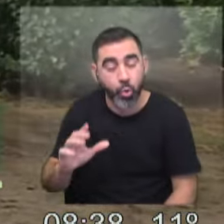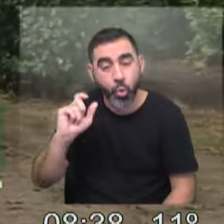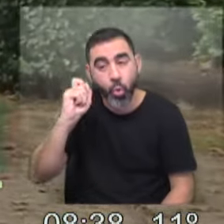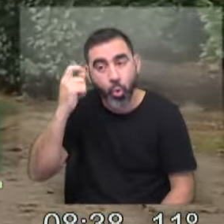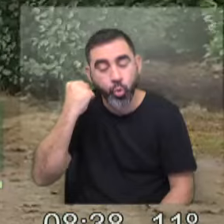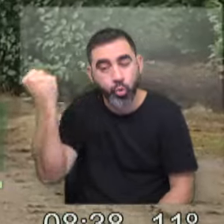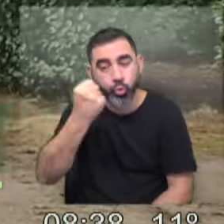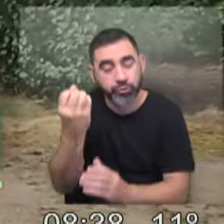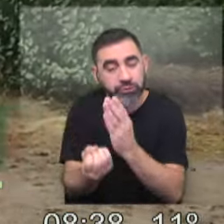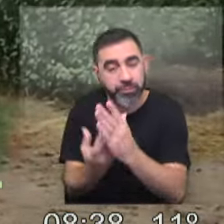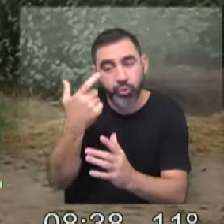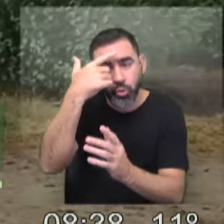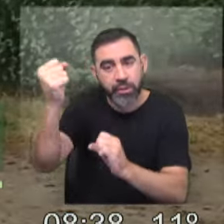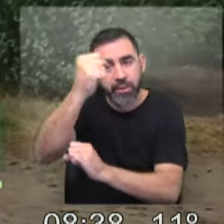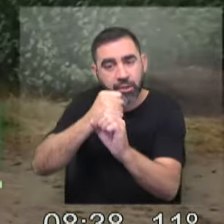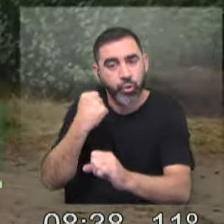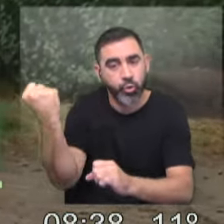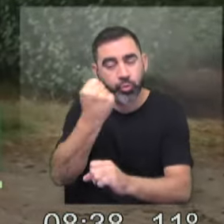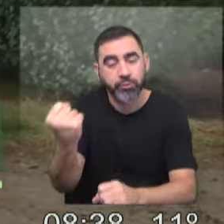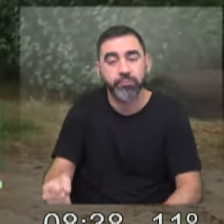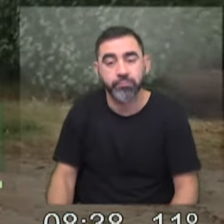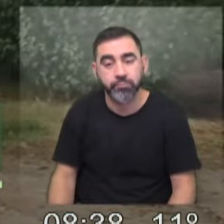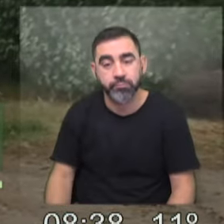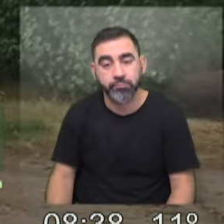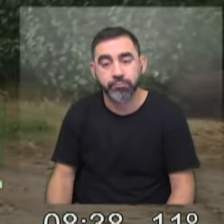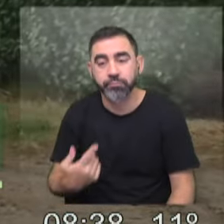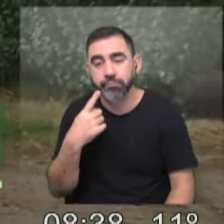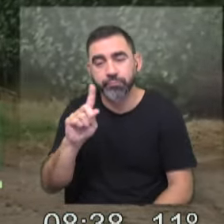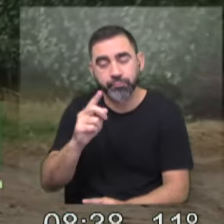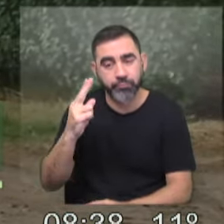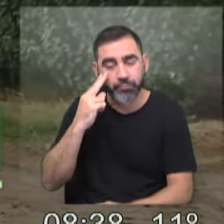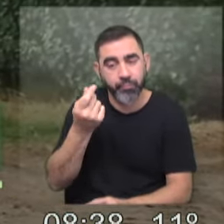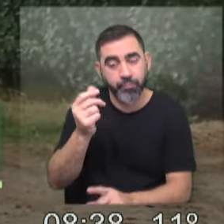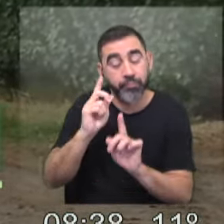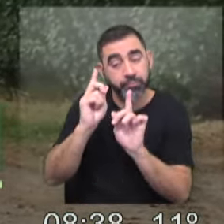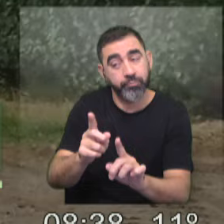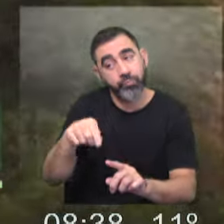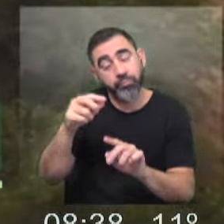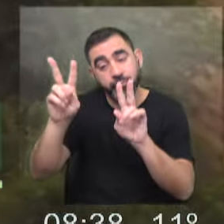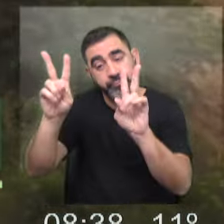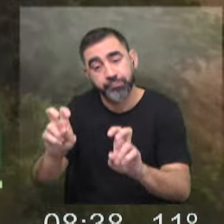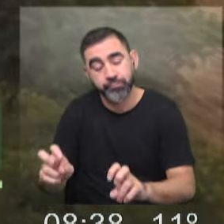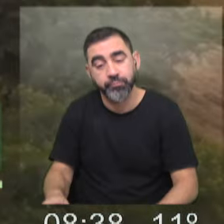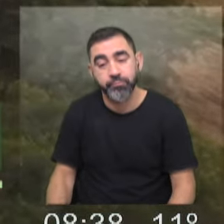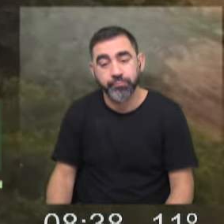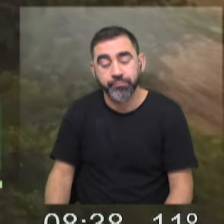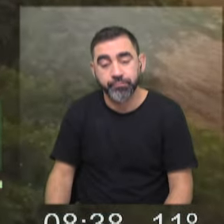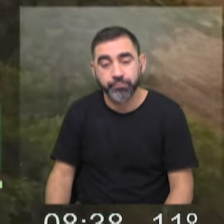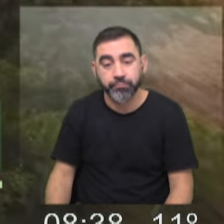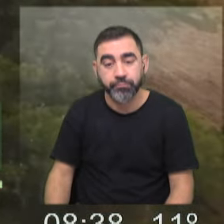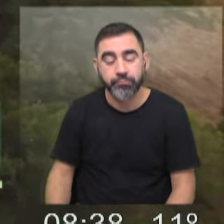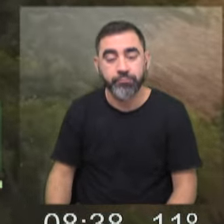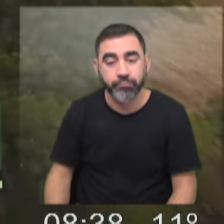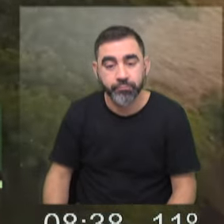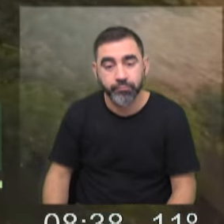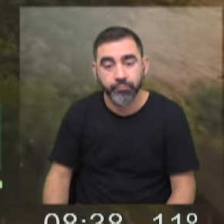clave, la innovación es clave, la tecnología es clave. Ahora, dice que no es problema de dinero y ya con esto también lo llevo a otro tema, o por lo menos al mismo tema, pero enfocado a otro lado,